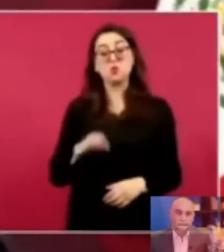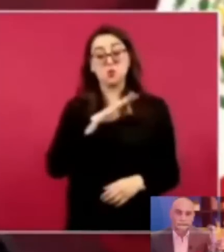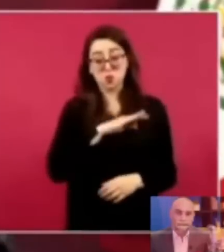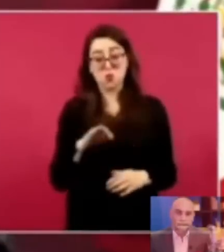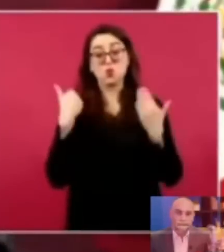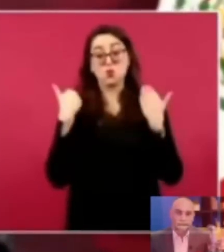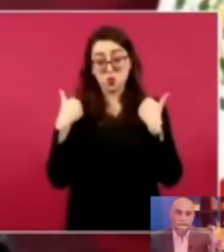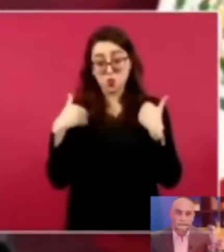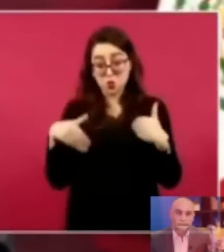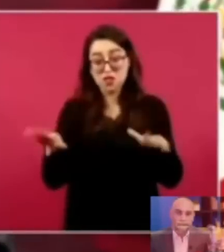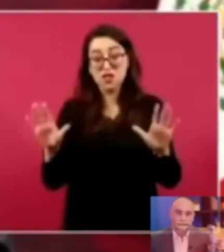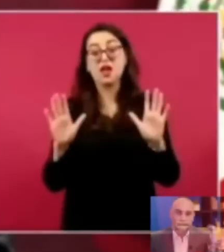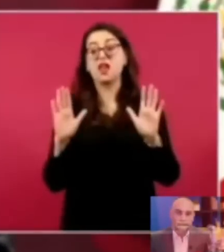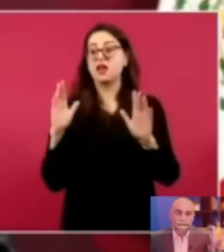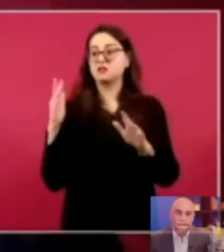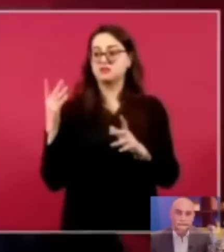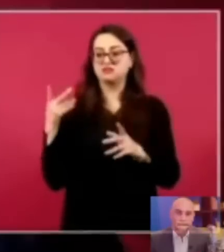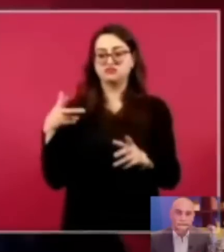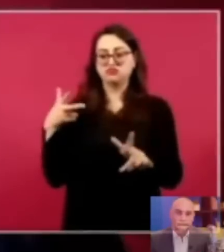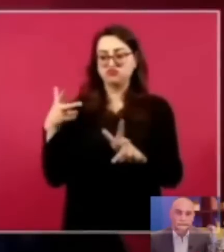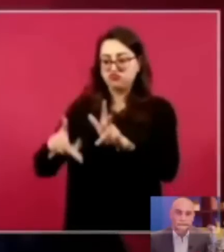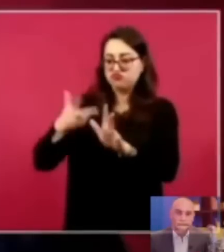pararnos las obras